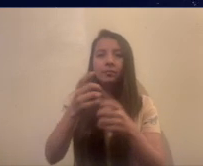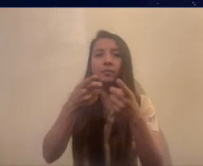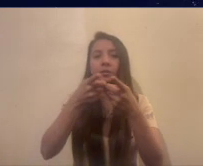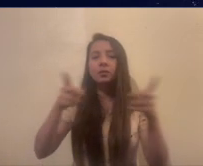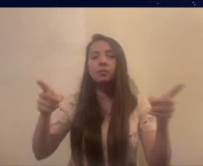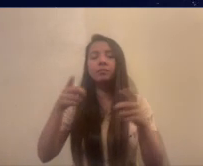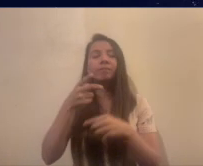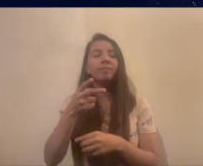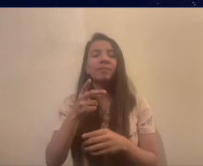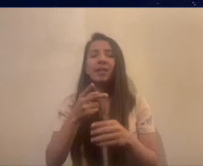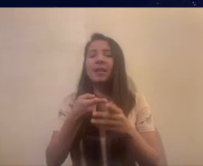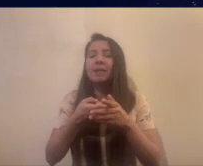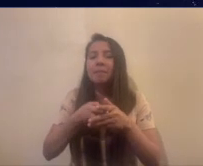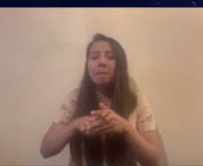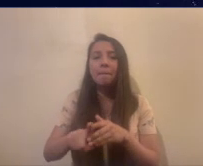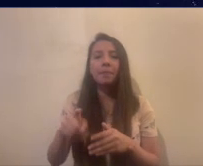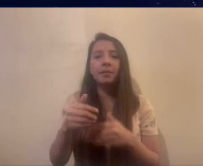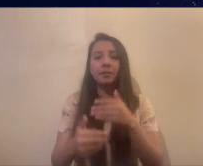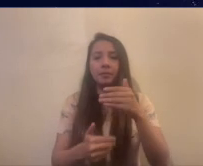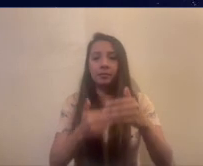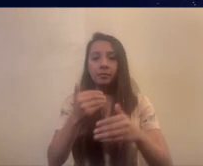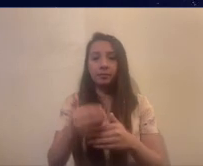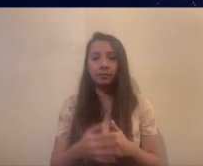desarrollo se encuentran en estadios básicos.